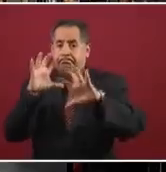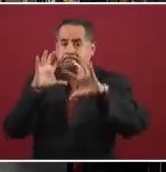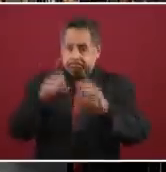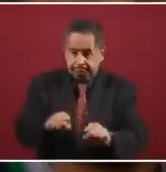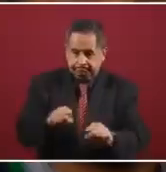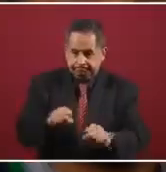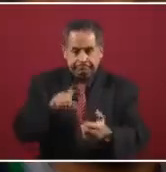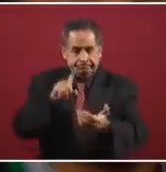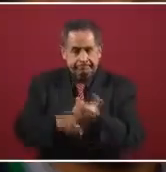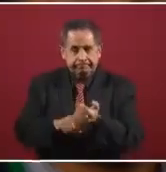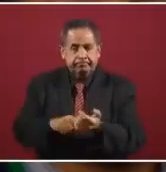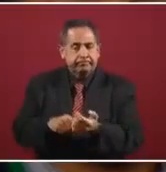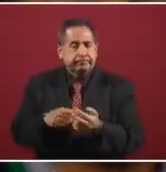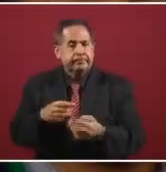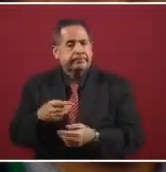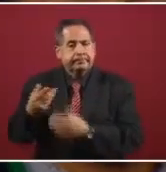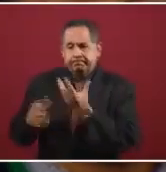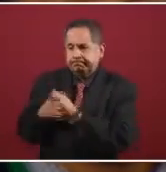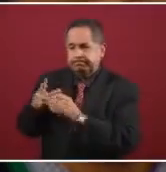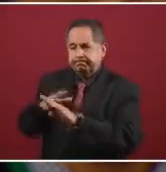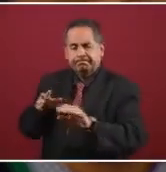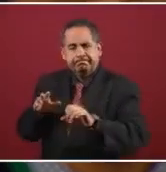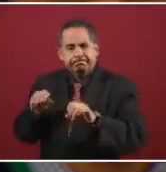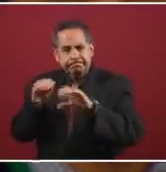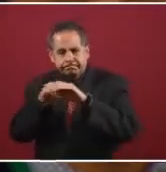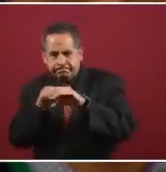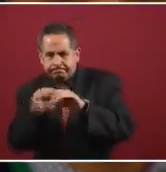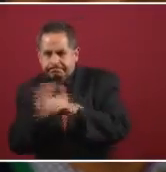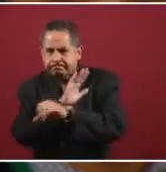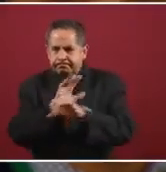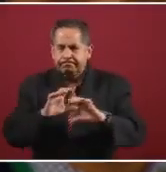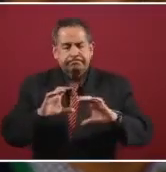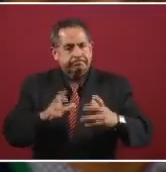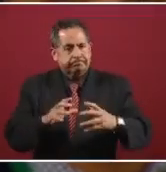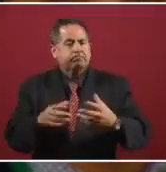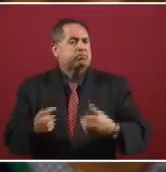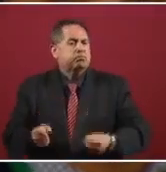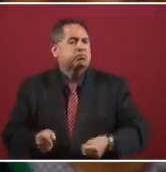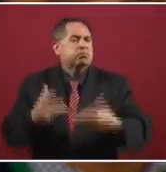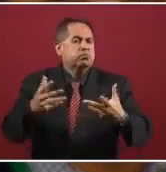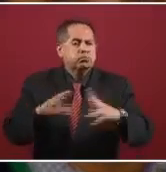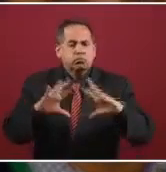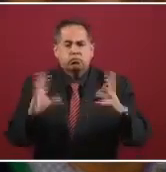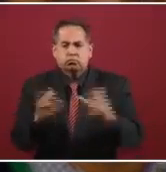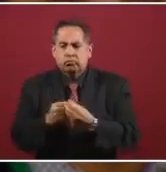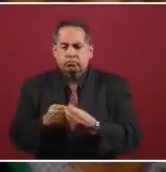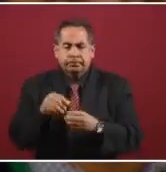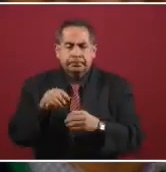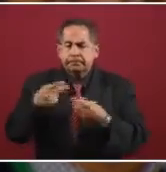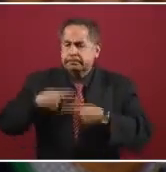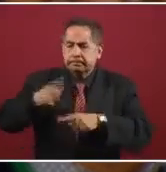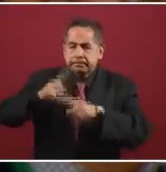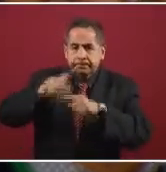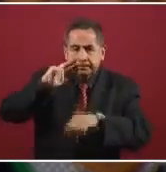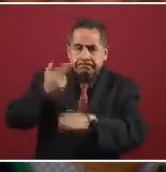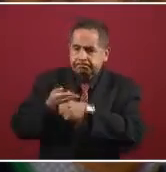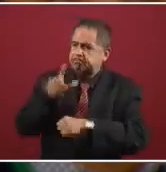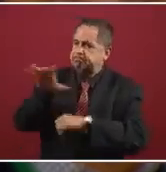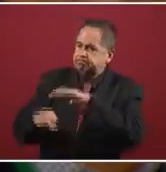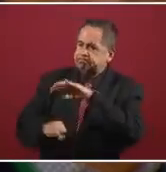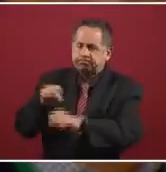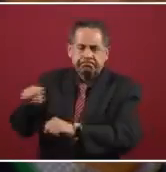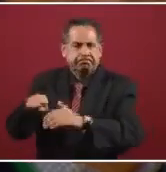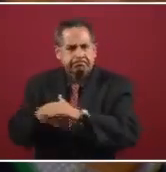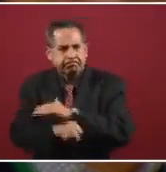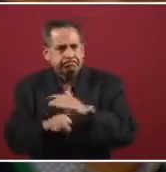llevan a migrantes centroamericanos. Preguntarle la cifra de cuántos detenidos, cuántas personas detenidas hay. Sabemos